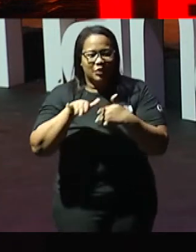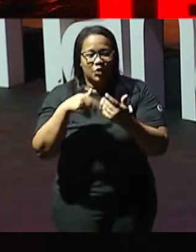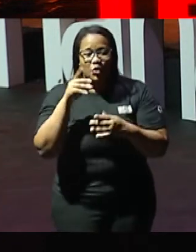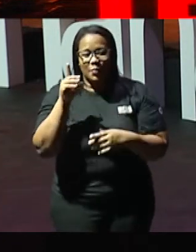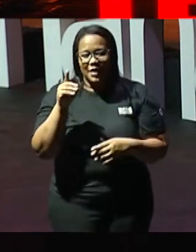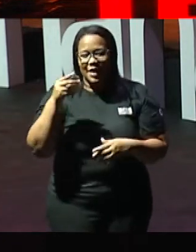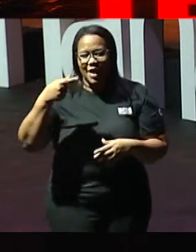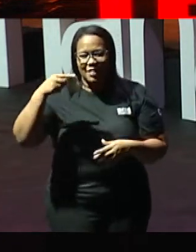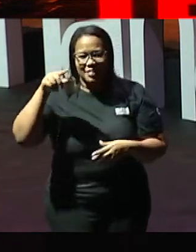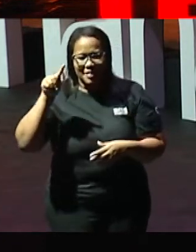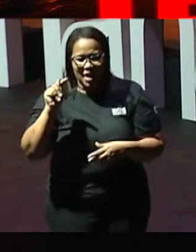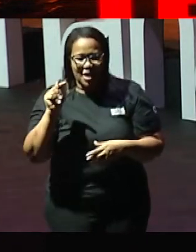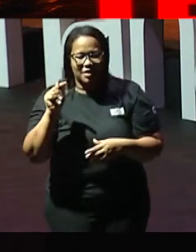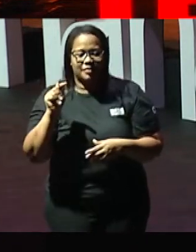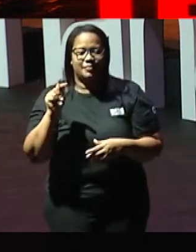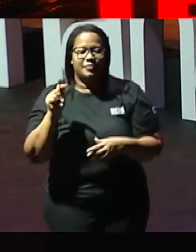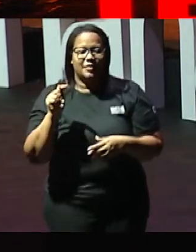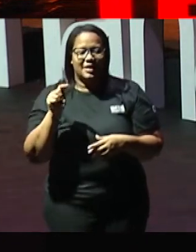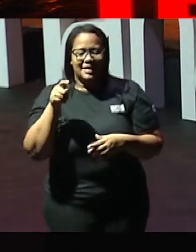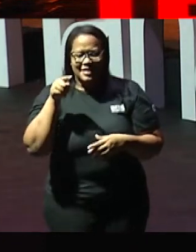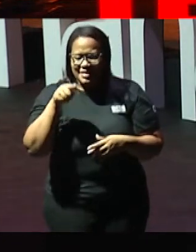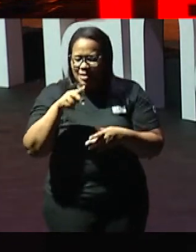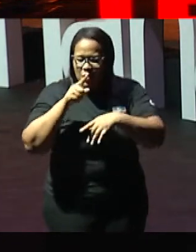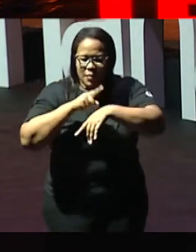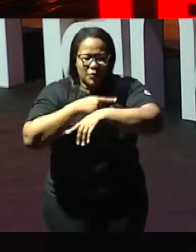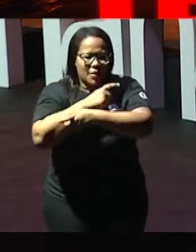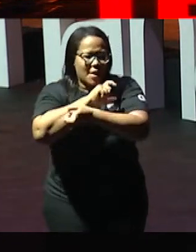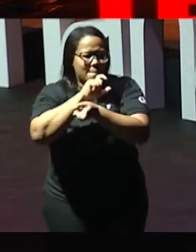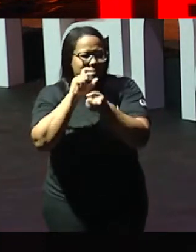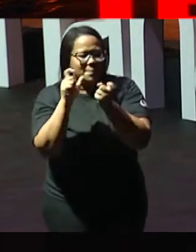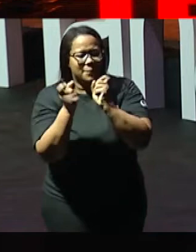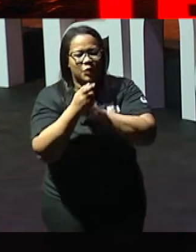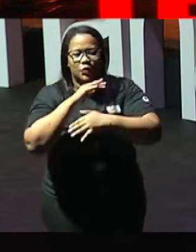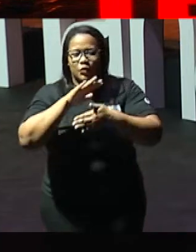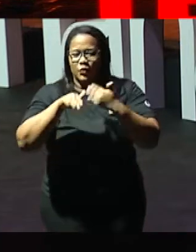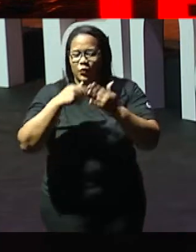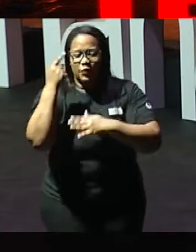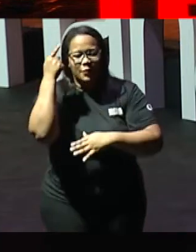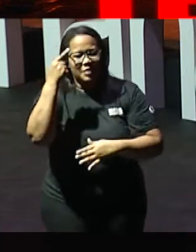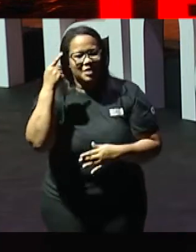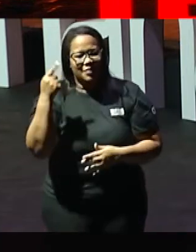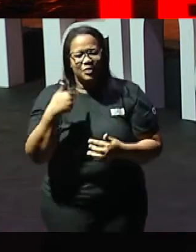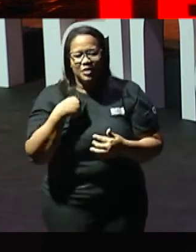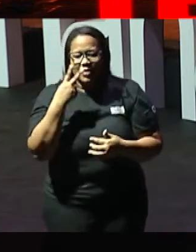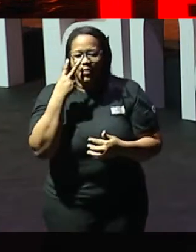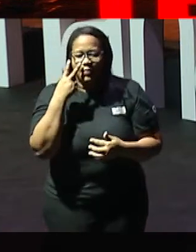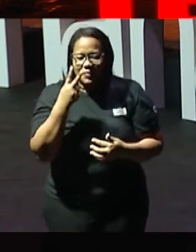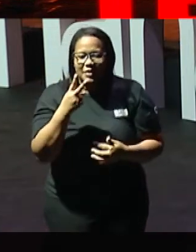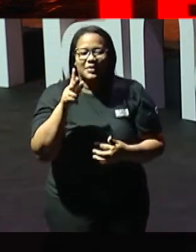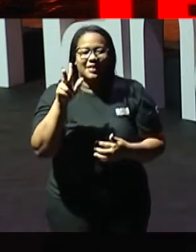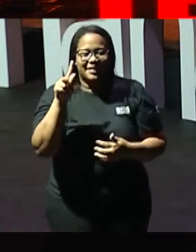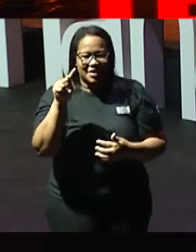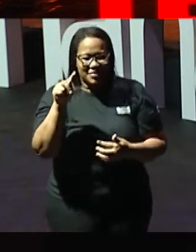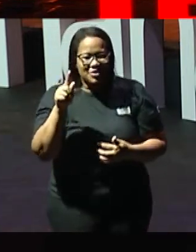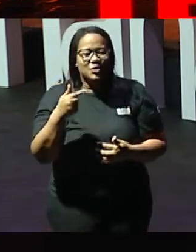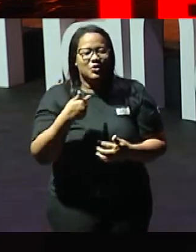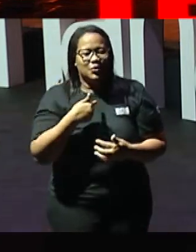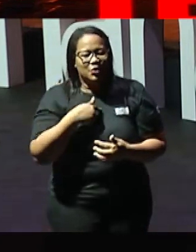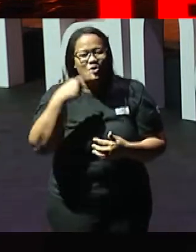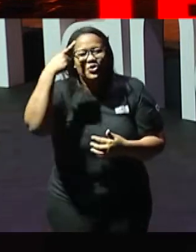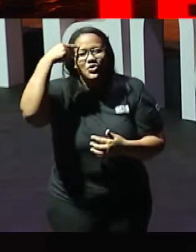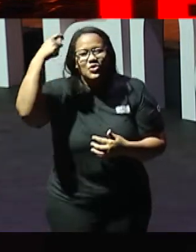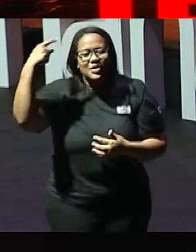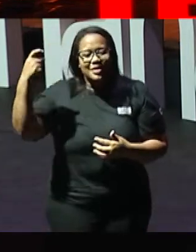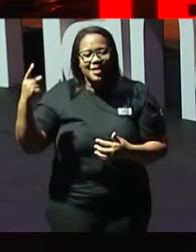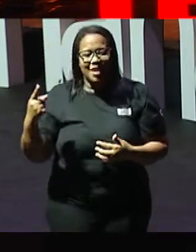perspectiva completa yo estaba viendo televisión de lo que yo soñé osea del momento que yo